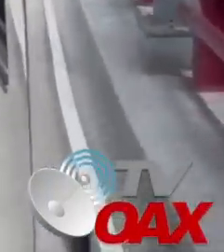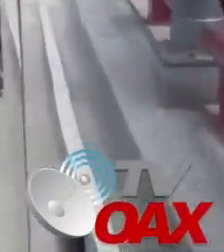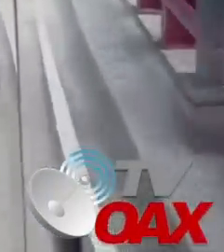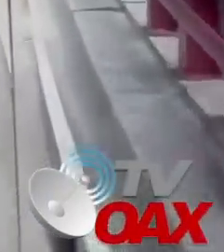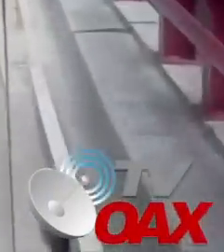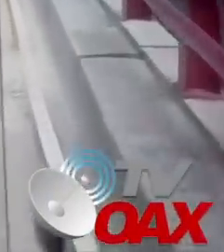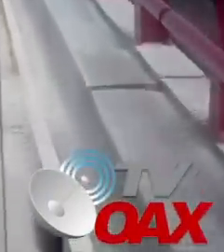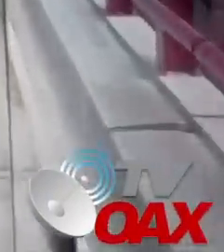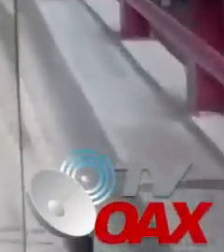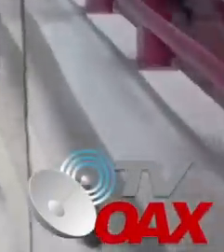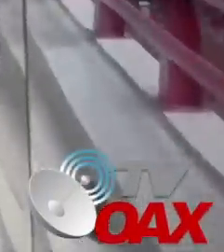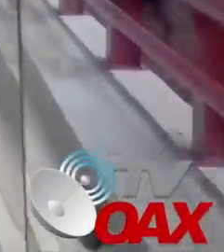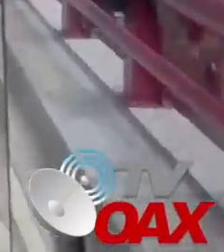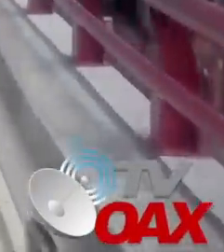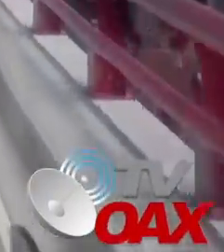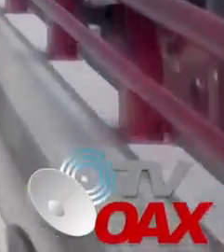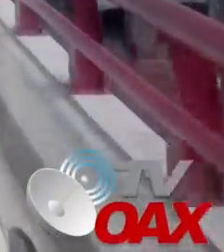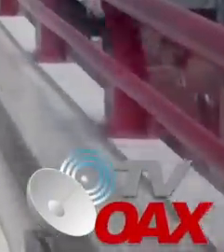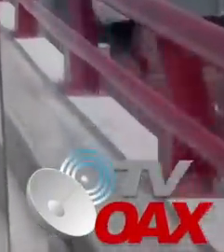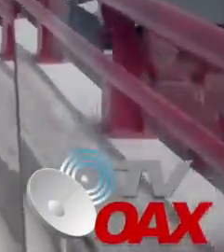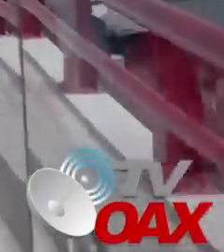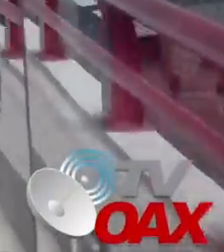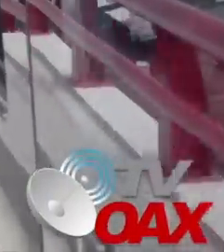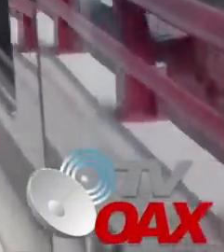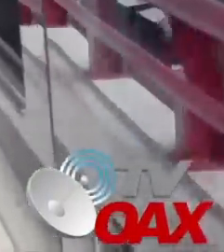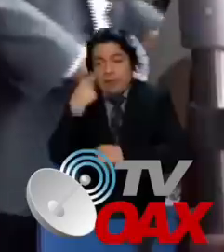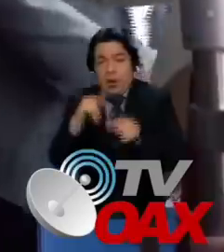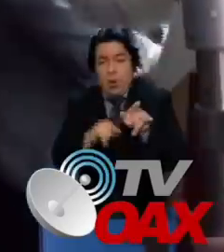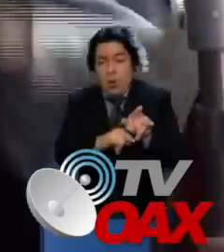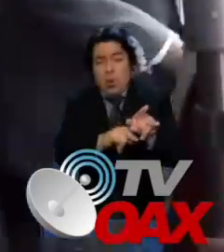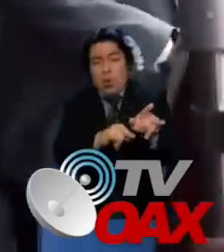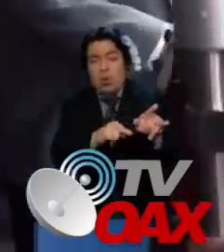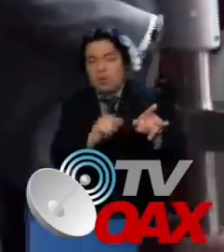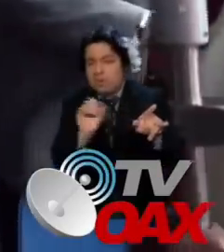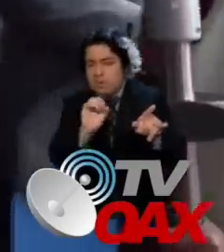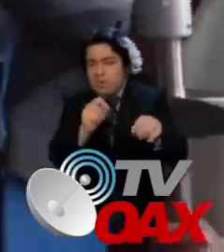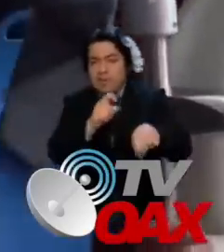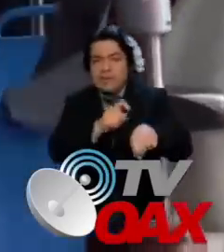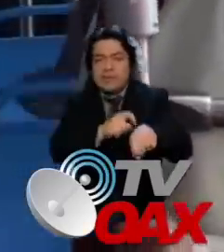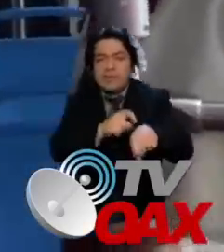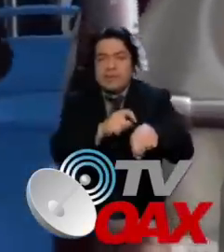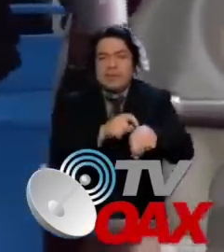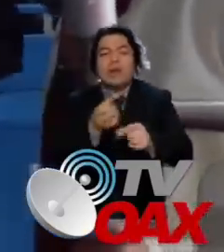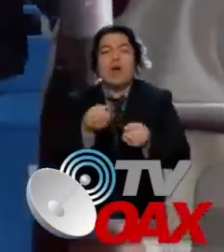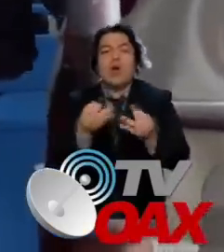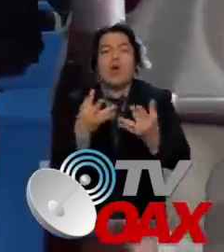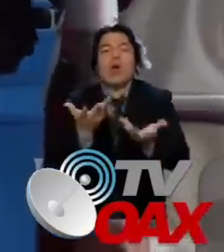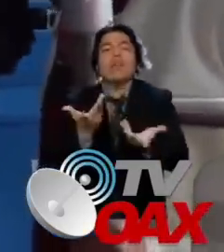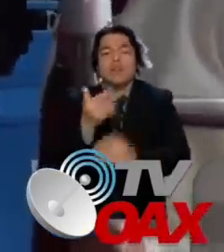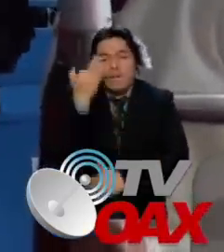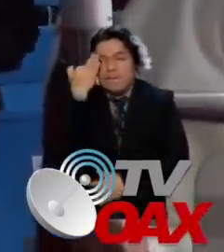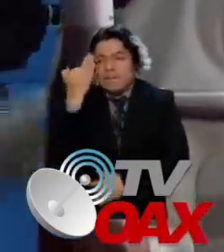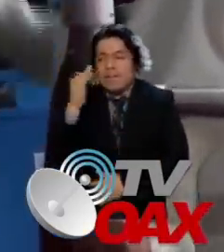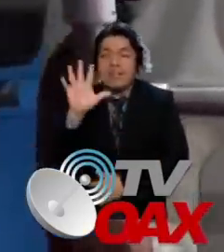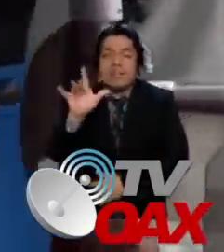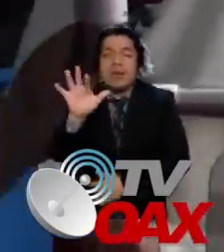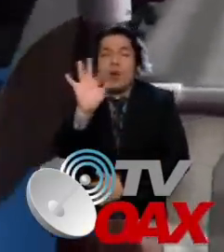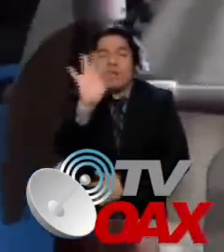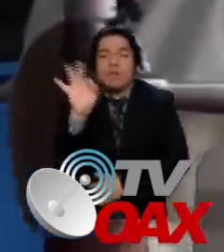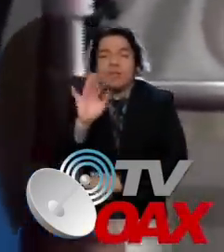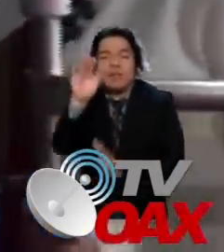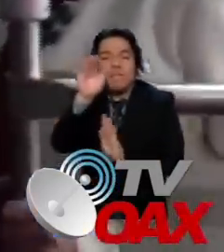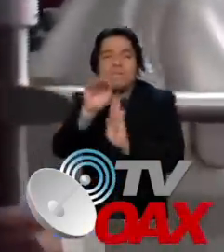los conductores y usuarios con la forma en que opera el trolebús elevado, el nuevo